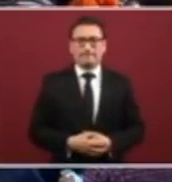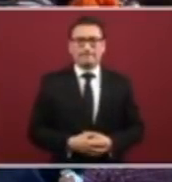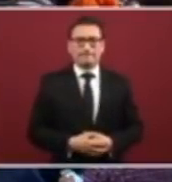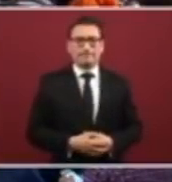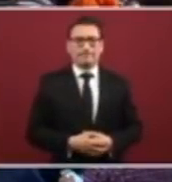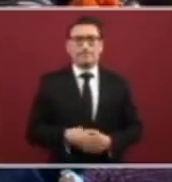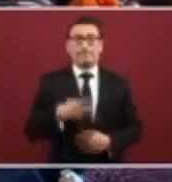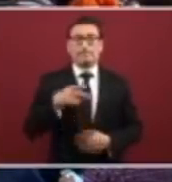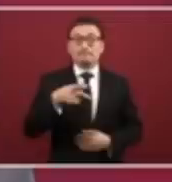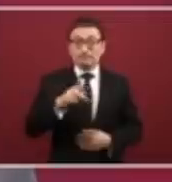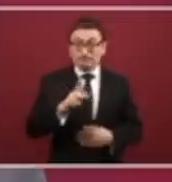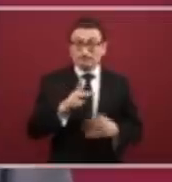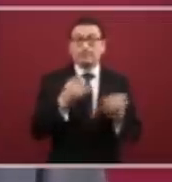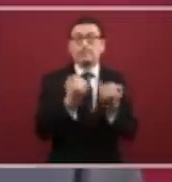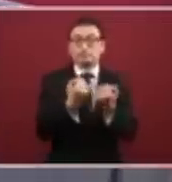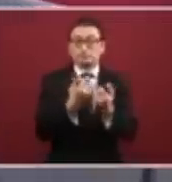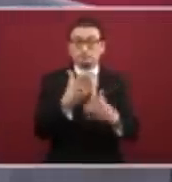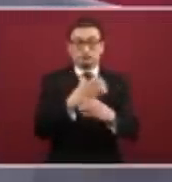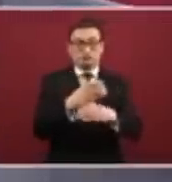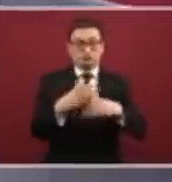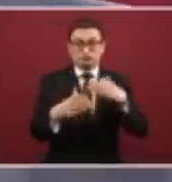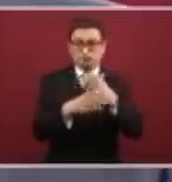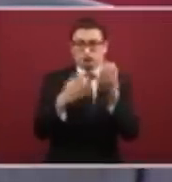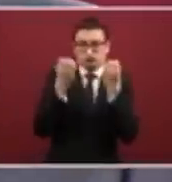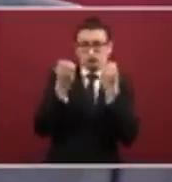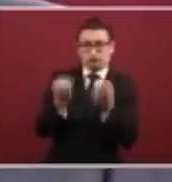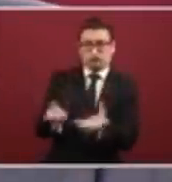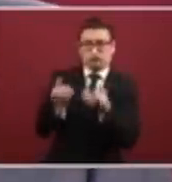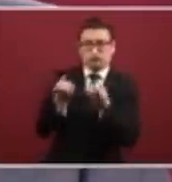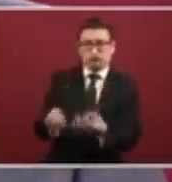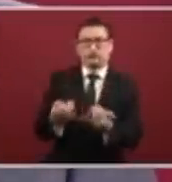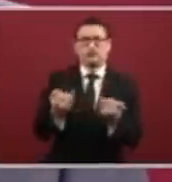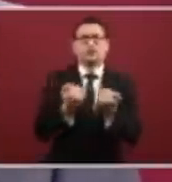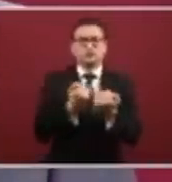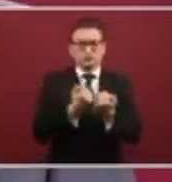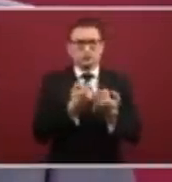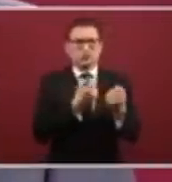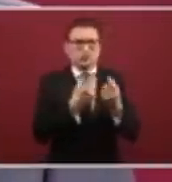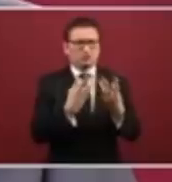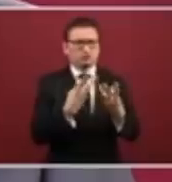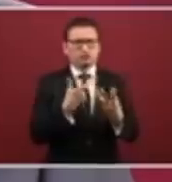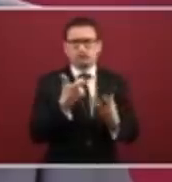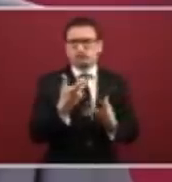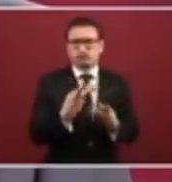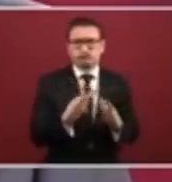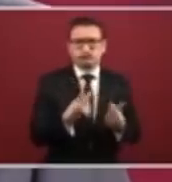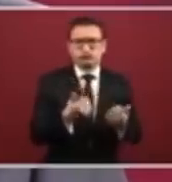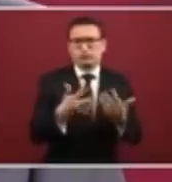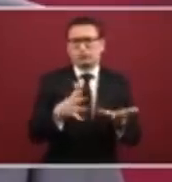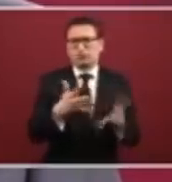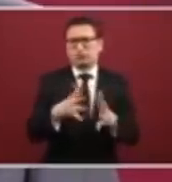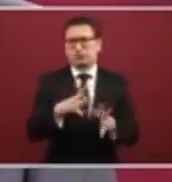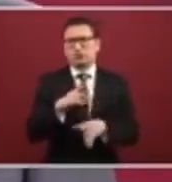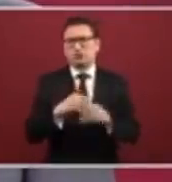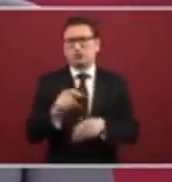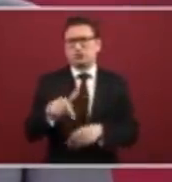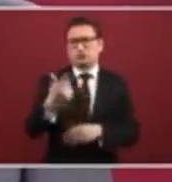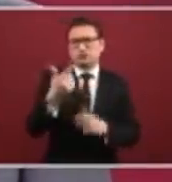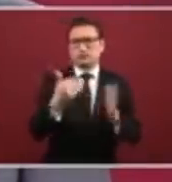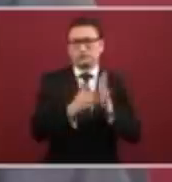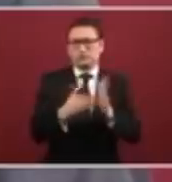el equipamiento y otros gastos significan 12,000 millones de